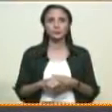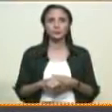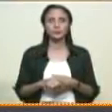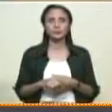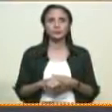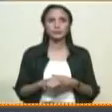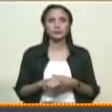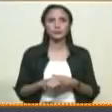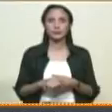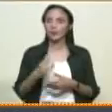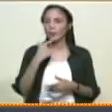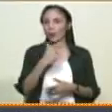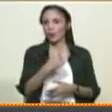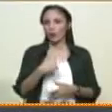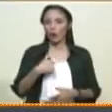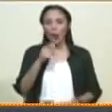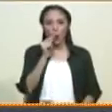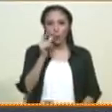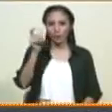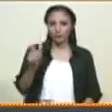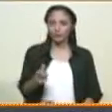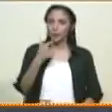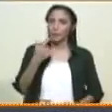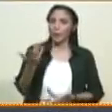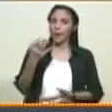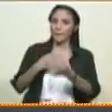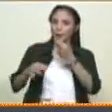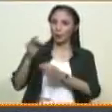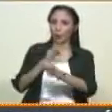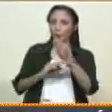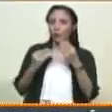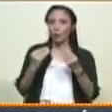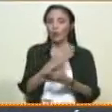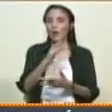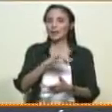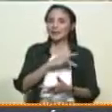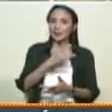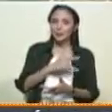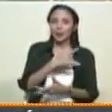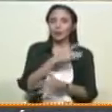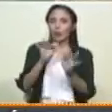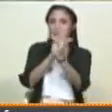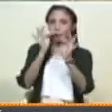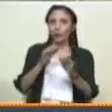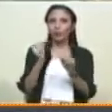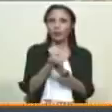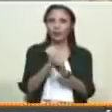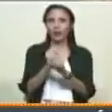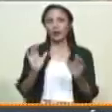me lo dijo Darío. Pero también tengo mi estilo de sentir.